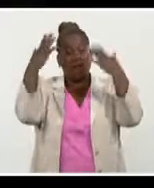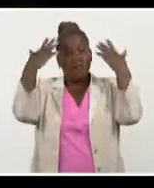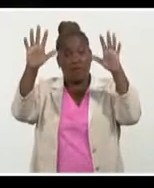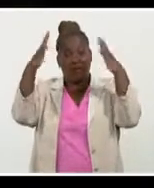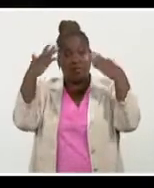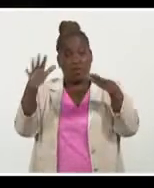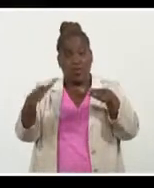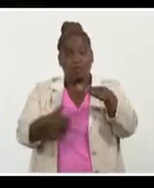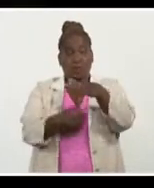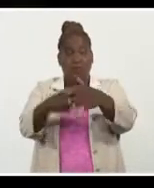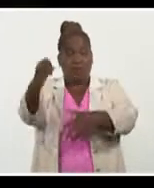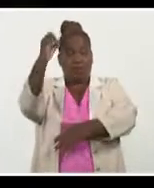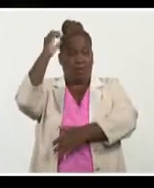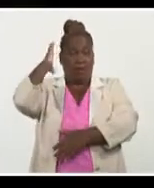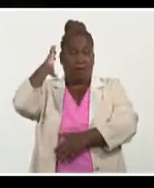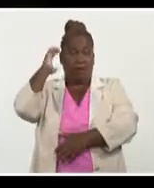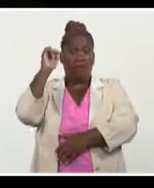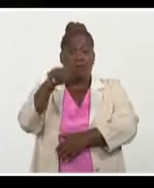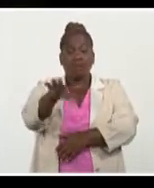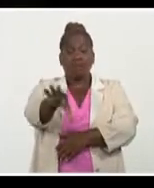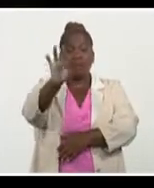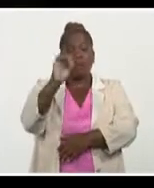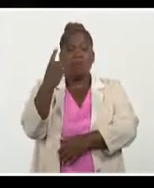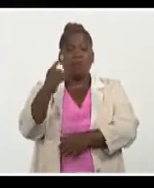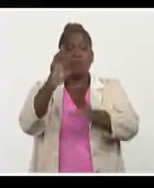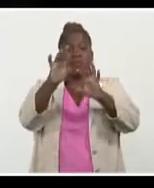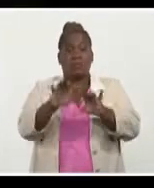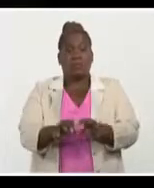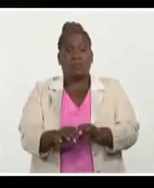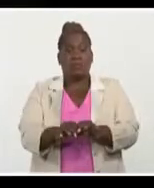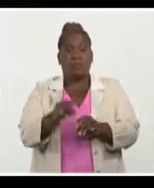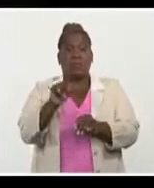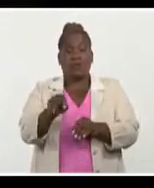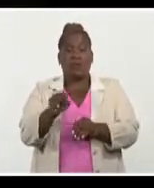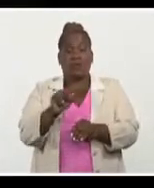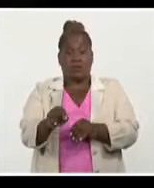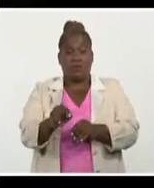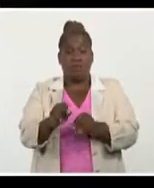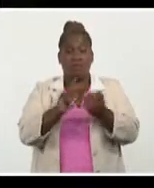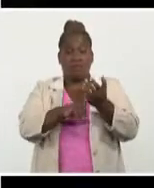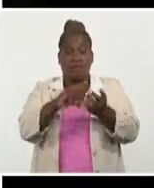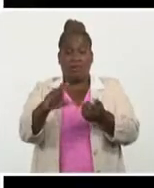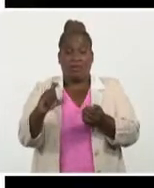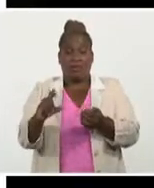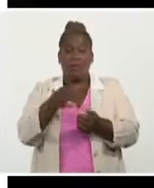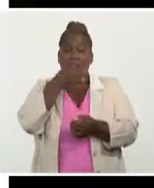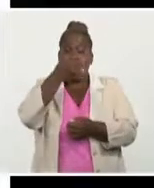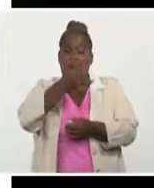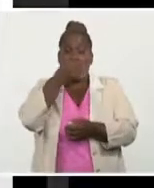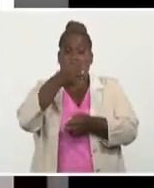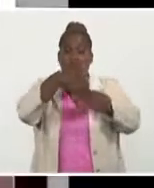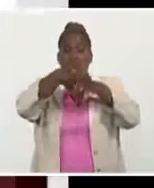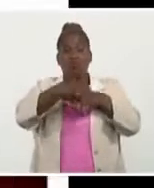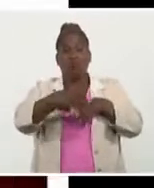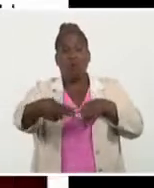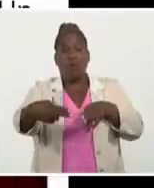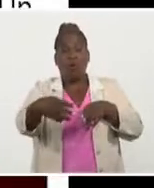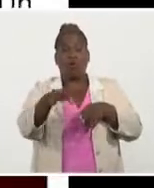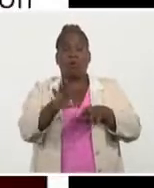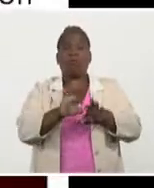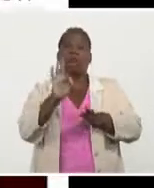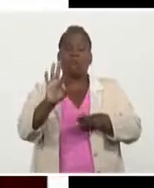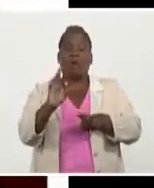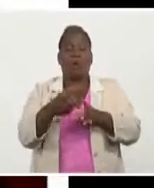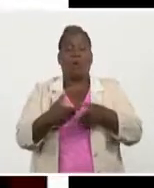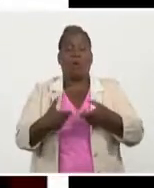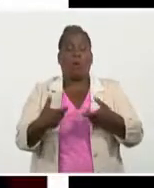Miguel Díaz-Canel por resultar electo primer secretario de la organización política y destacó la trascendencia histórica del octavo Congreso del